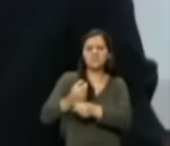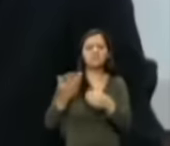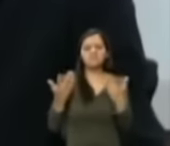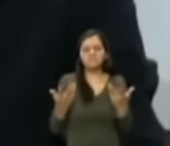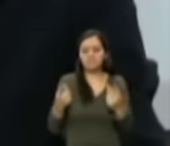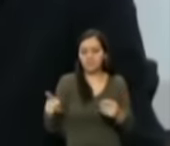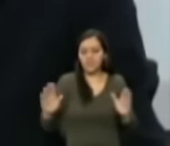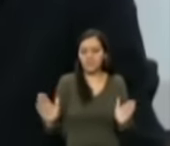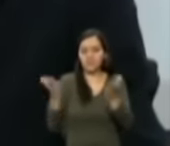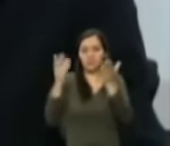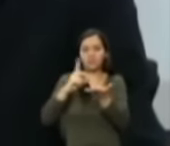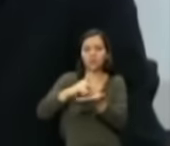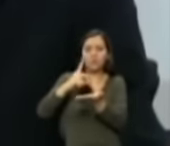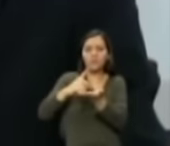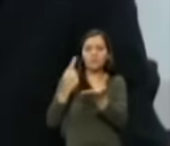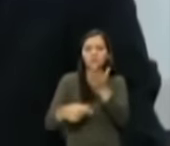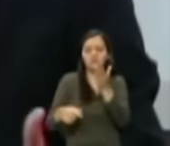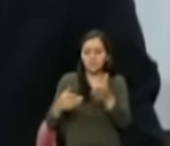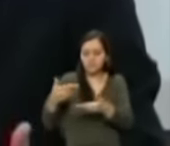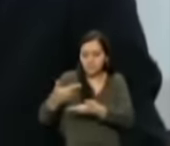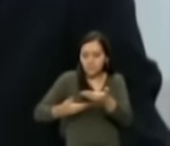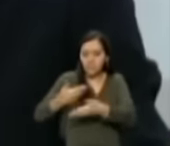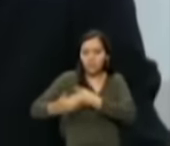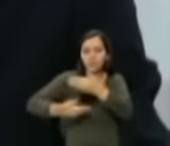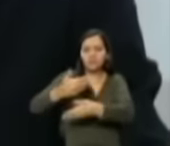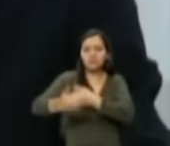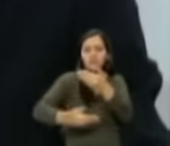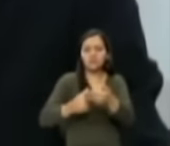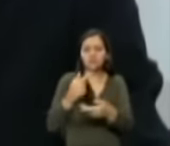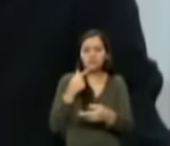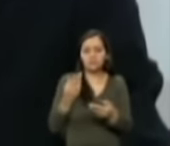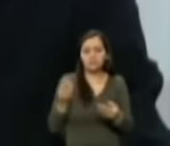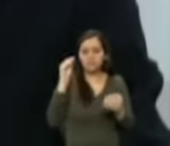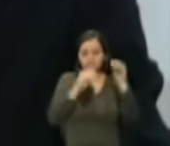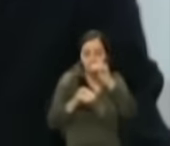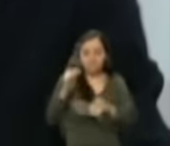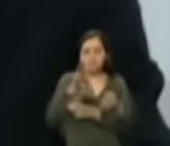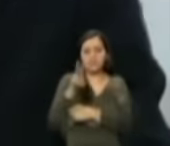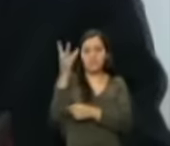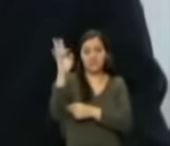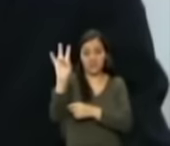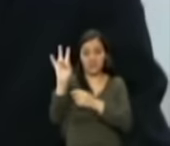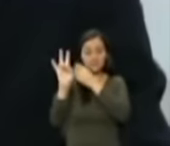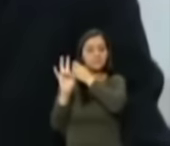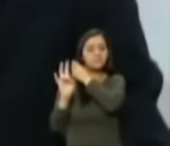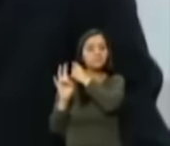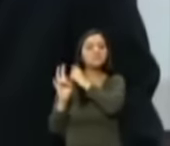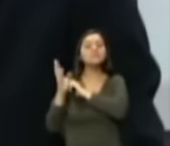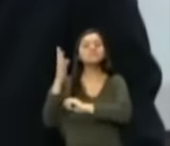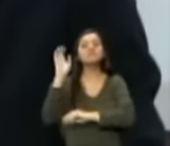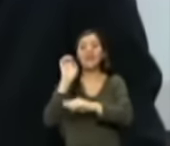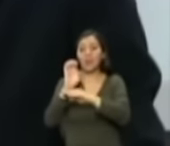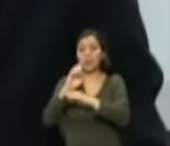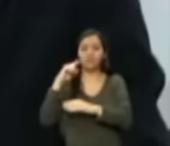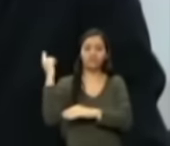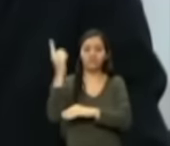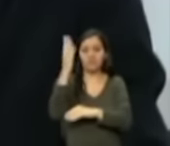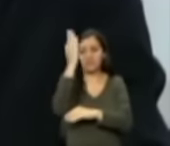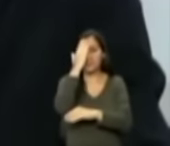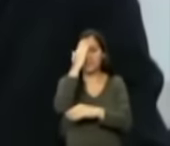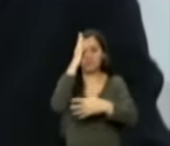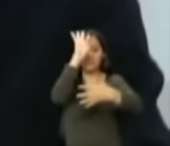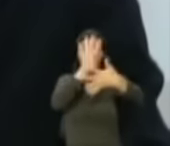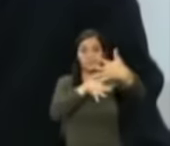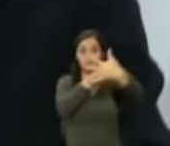a punto de cara ya a lo que significa preparar todo el proceso electoral de febrero del 2017. El país conoce que las únicas fechas escritas